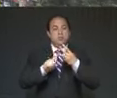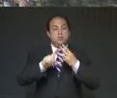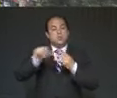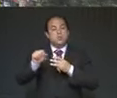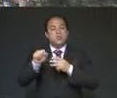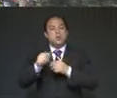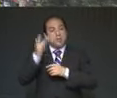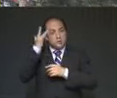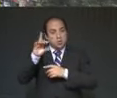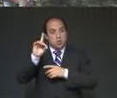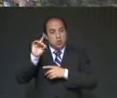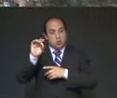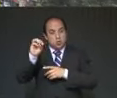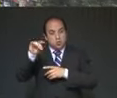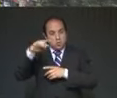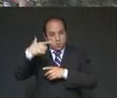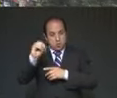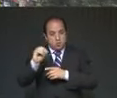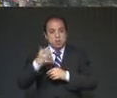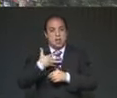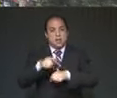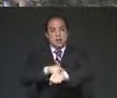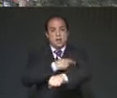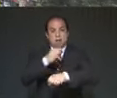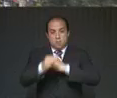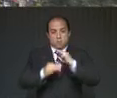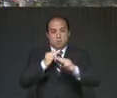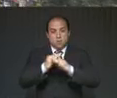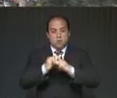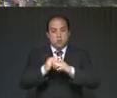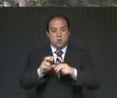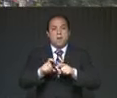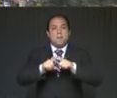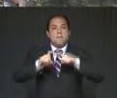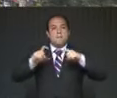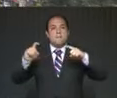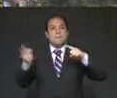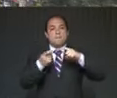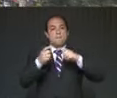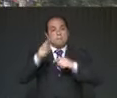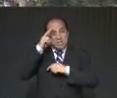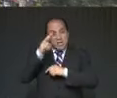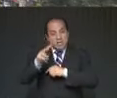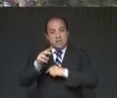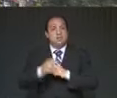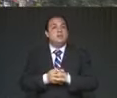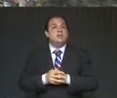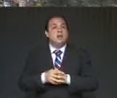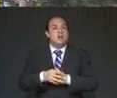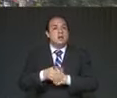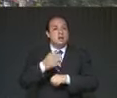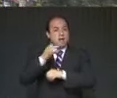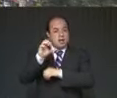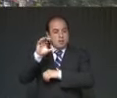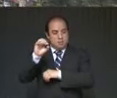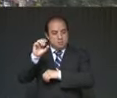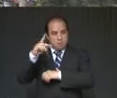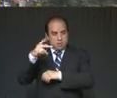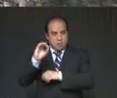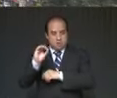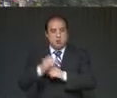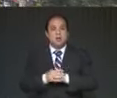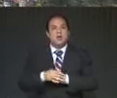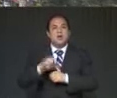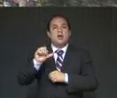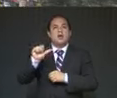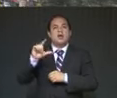fue la más larga del mundo, el Mexicable en Ecatepec, el Metrocable en Caracas y la línea